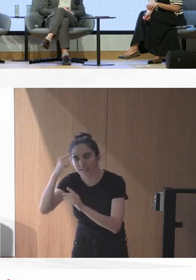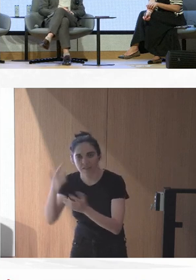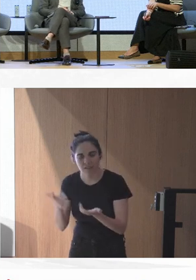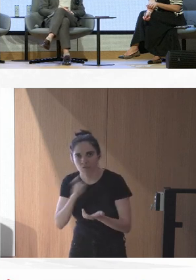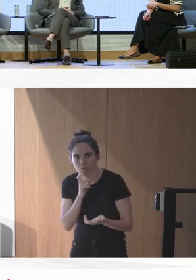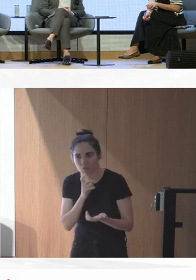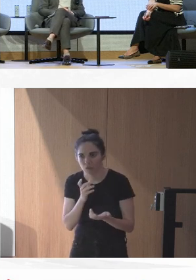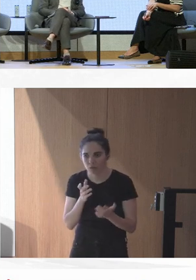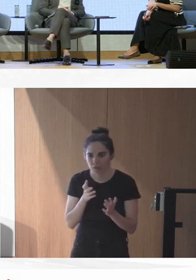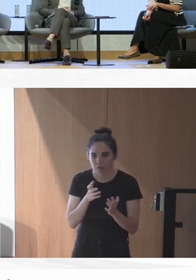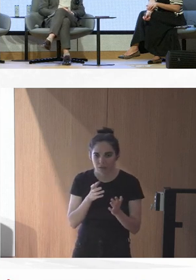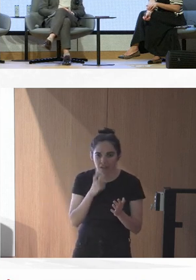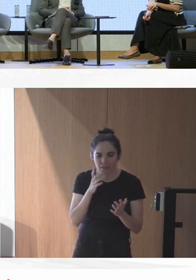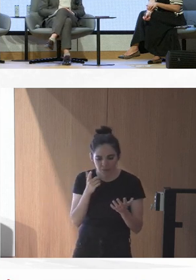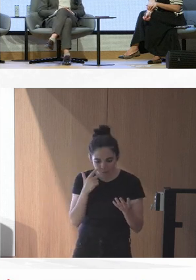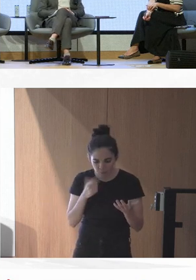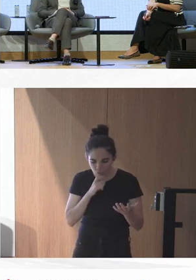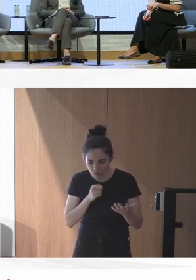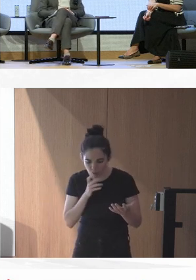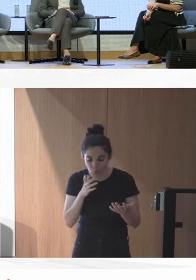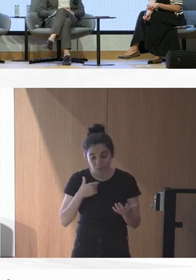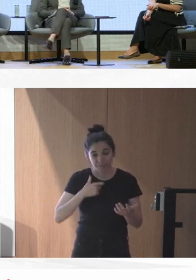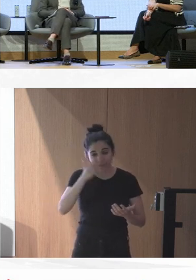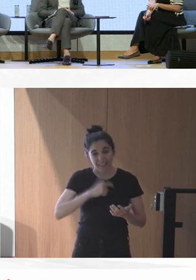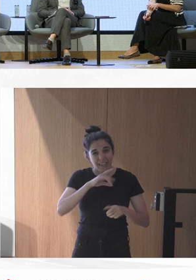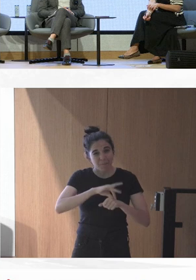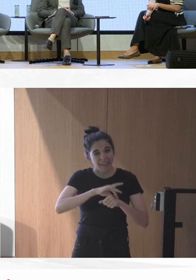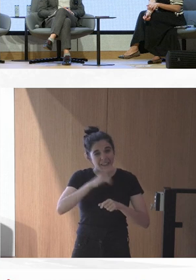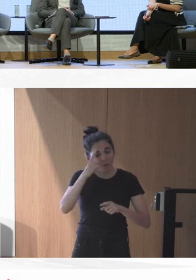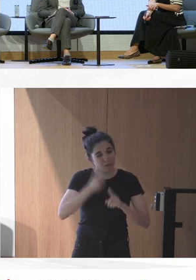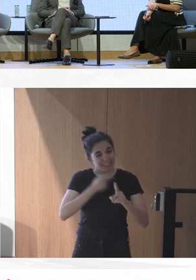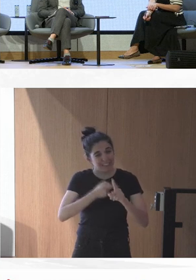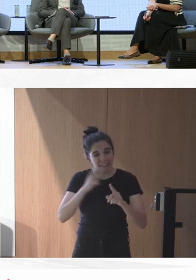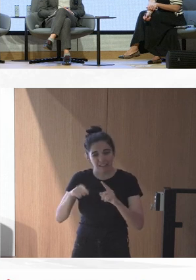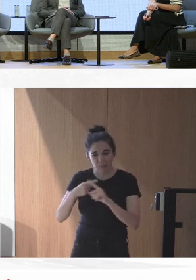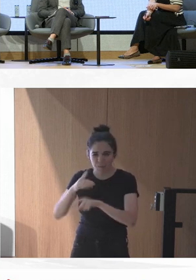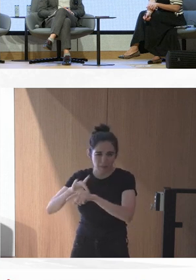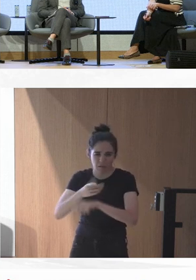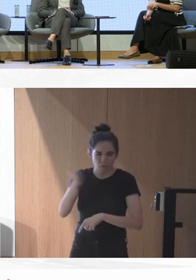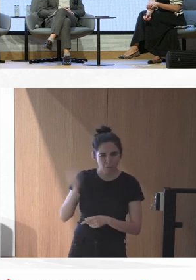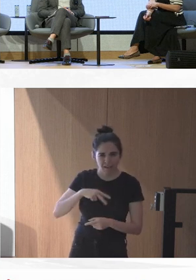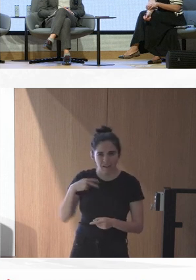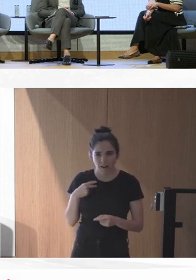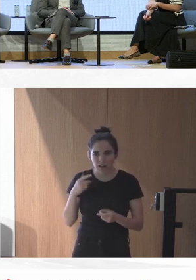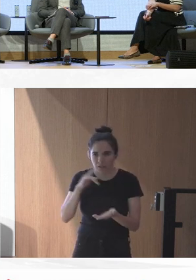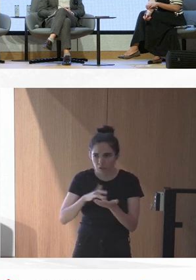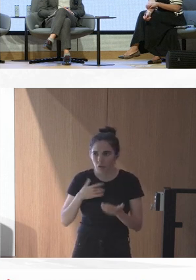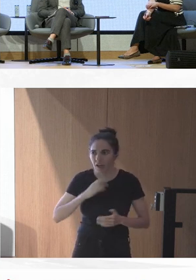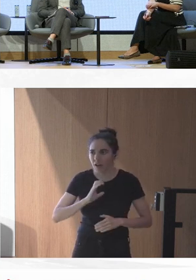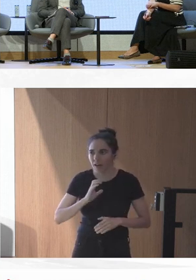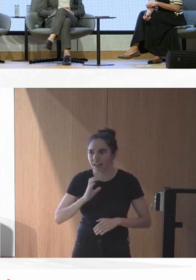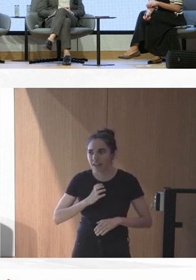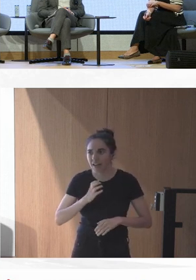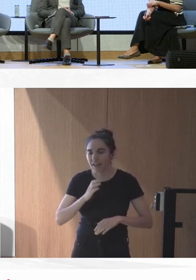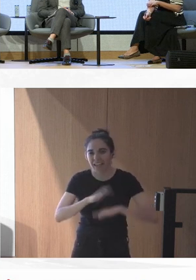excesiva participación que tienen los médicos psiquiatras y la autoridad médica, en definitiva, en la declaración de inimputabilidad, precisamente para garantizar